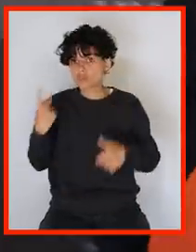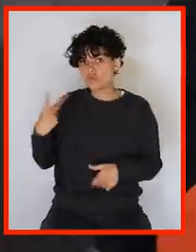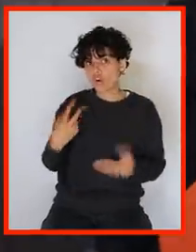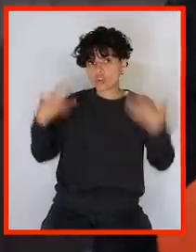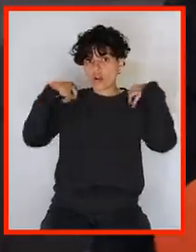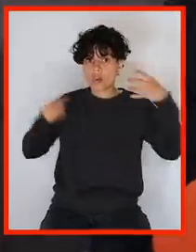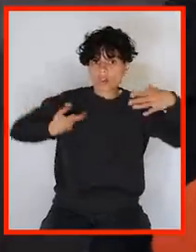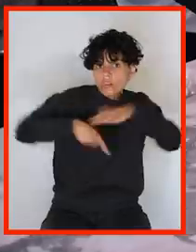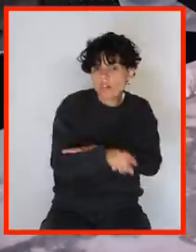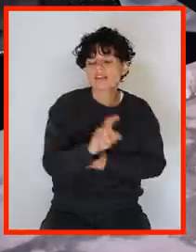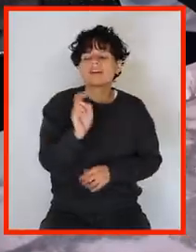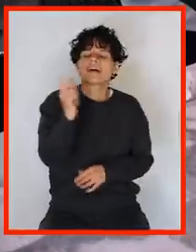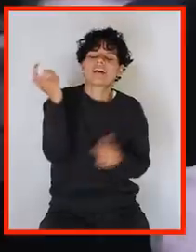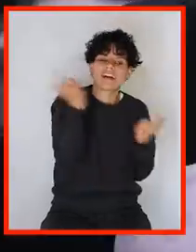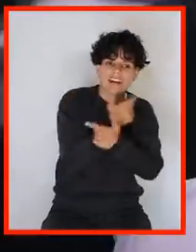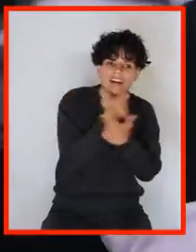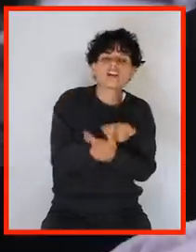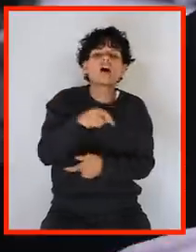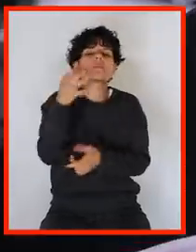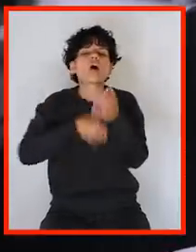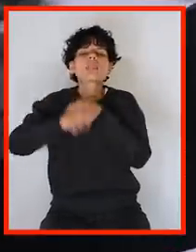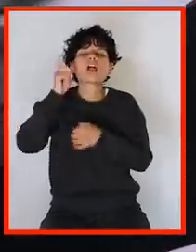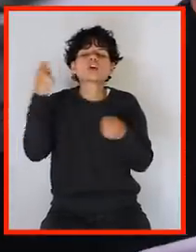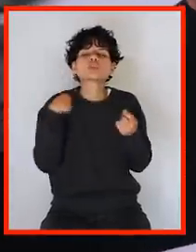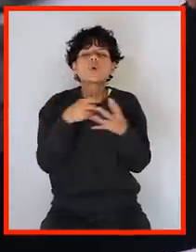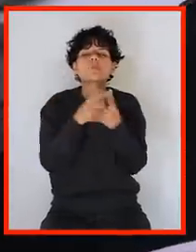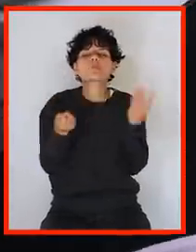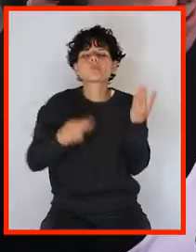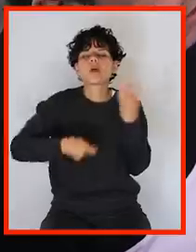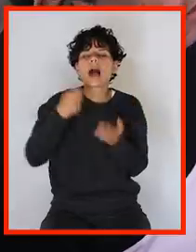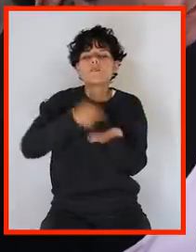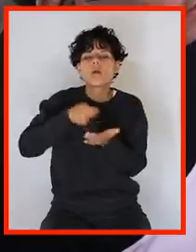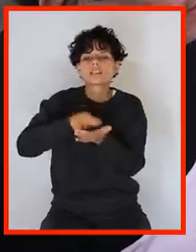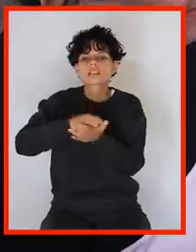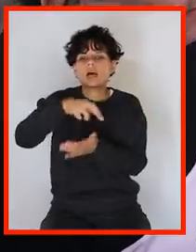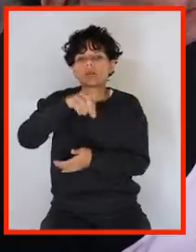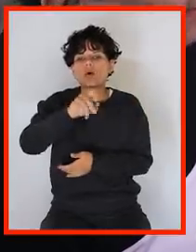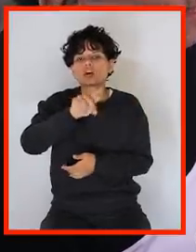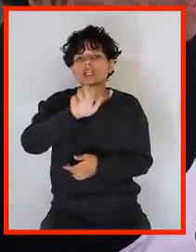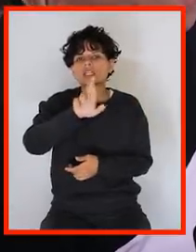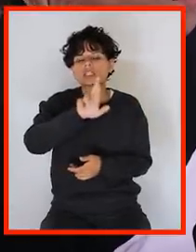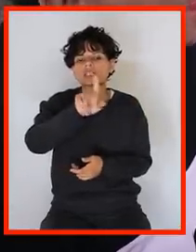Saludos, Rafa. Me contaron que estáis buena para el póker, weón.